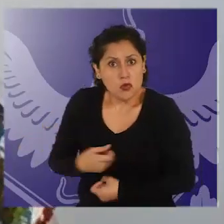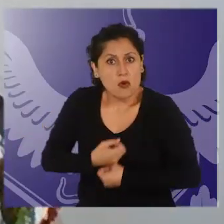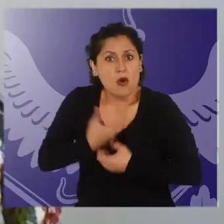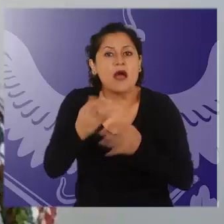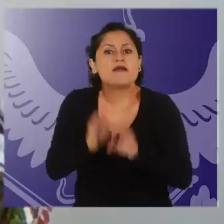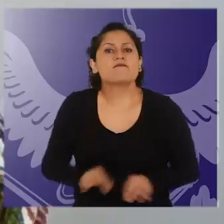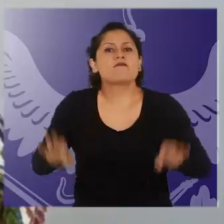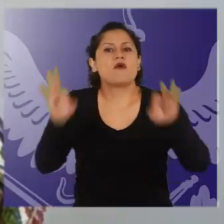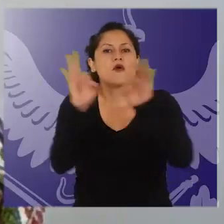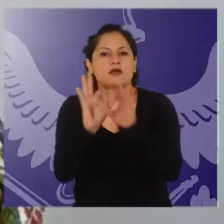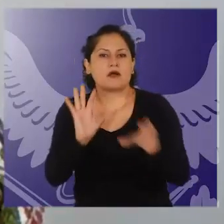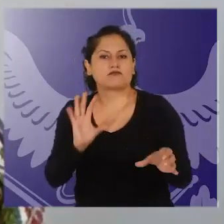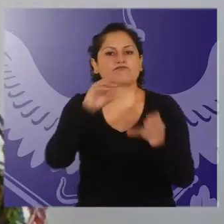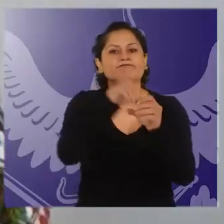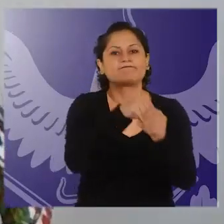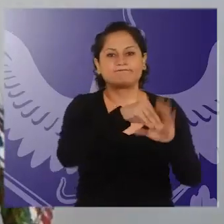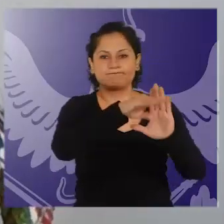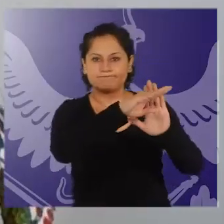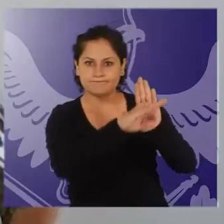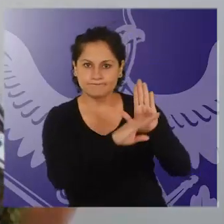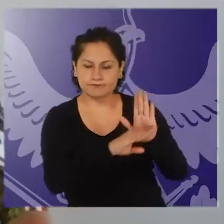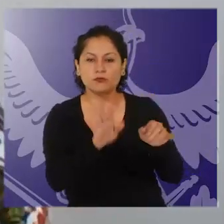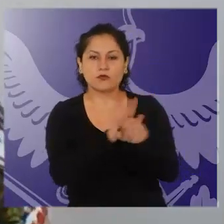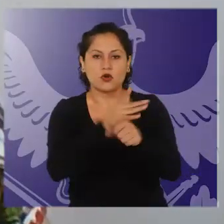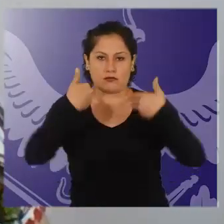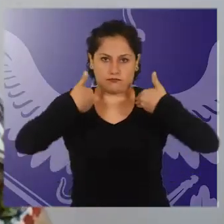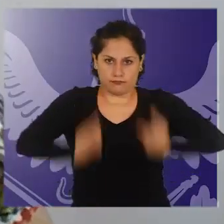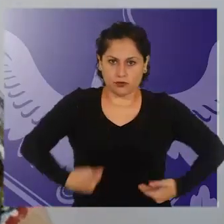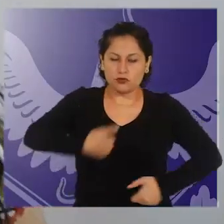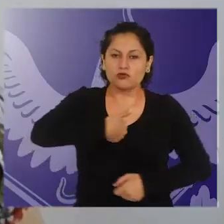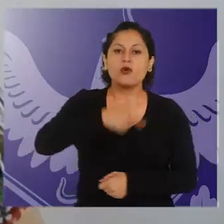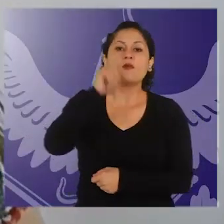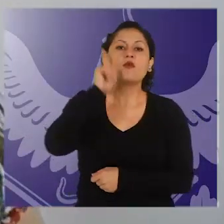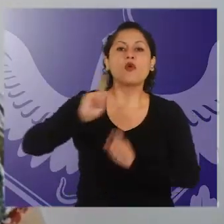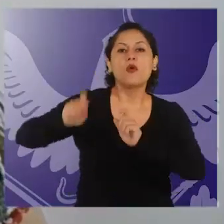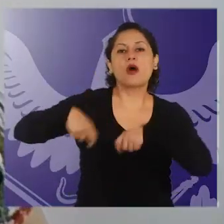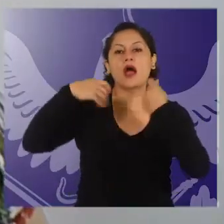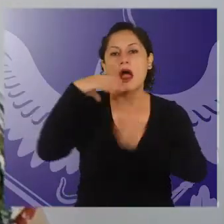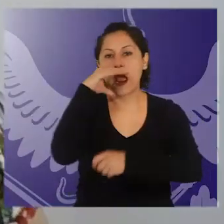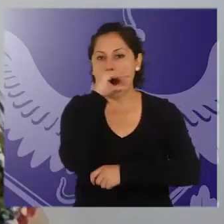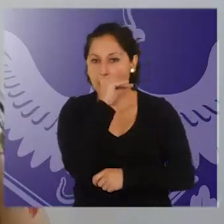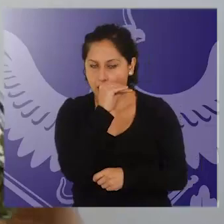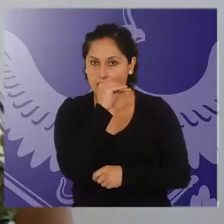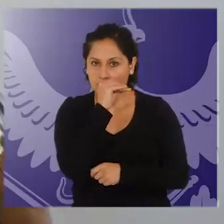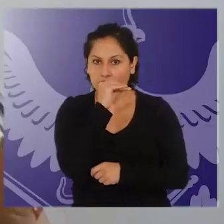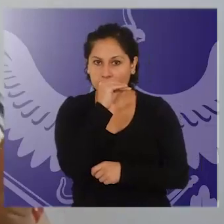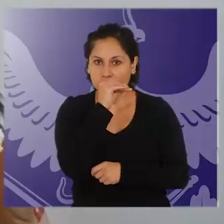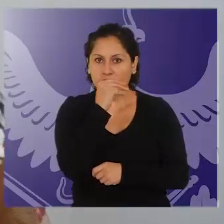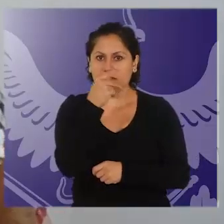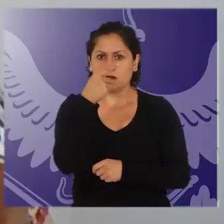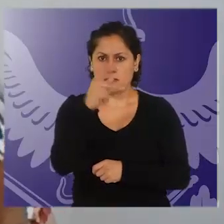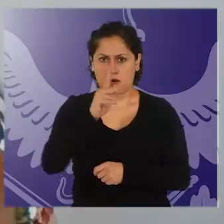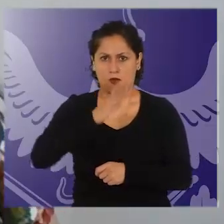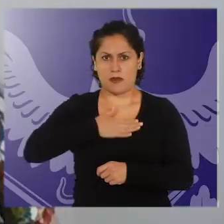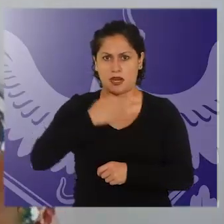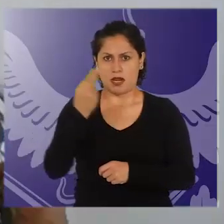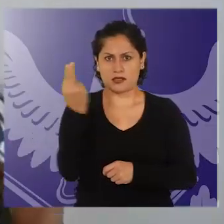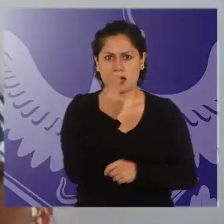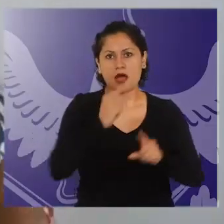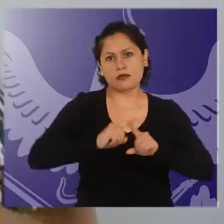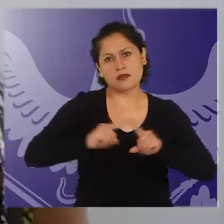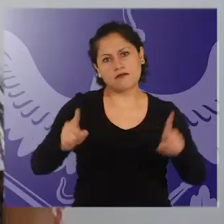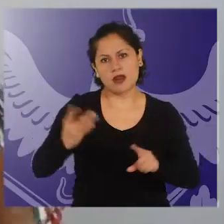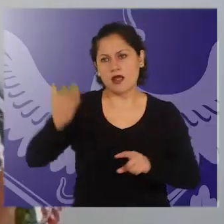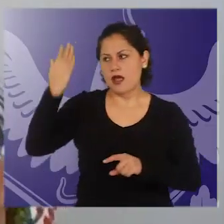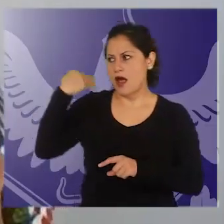que también son importantes rescatar, porque si bien es cierto que yo soy una mujer afromexicana, no tengo las